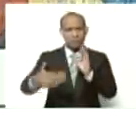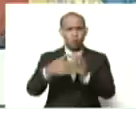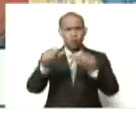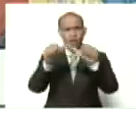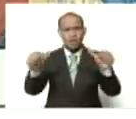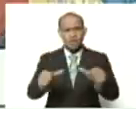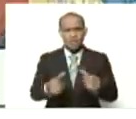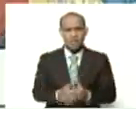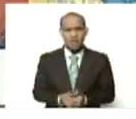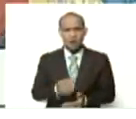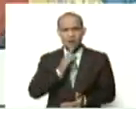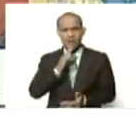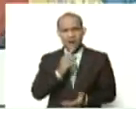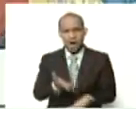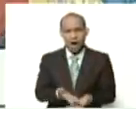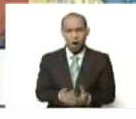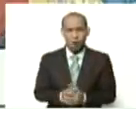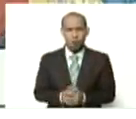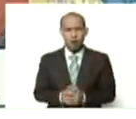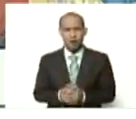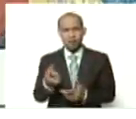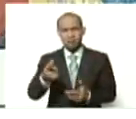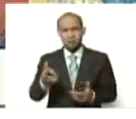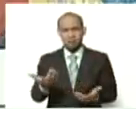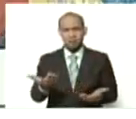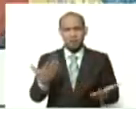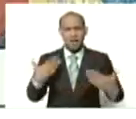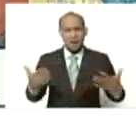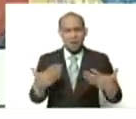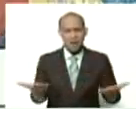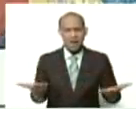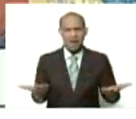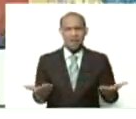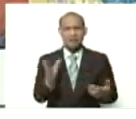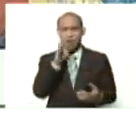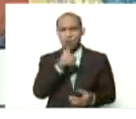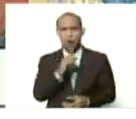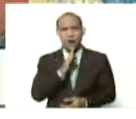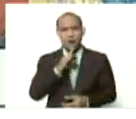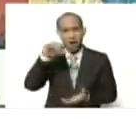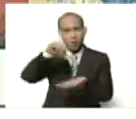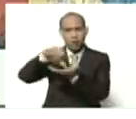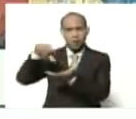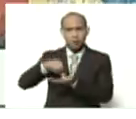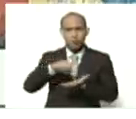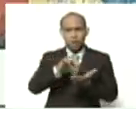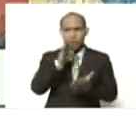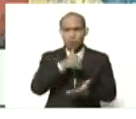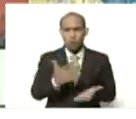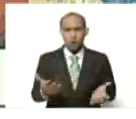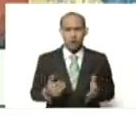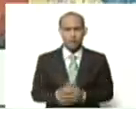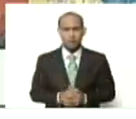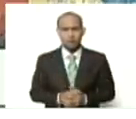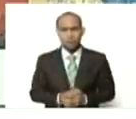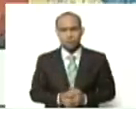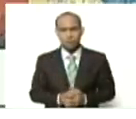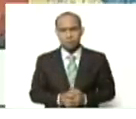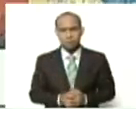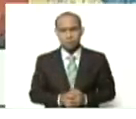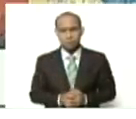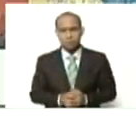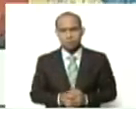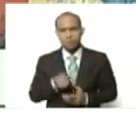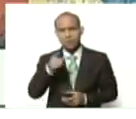de bombeo de agua y la crisis que vivimos con el tema de que no había agua en las ciudades, pues. ¿Ah?